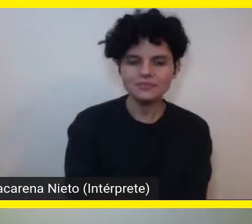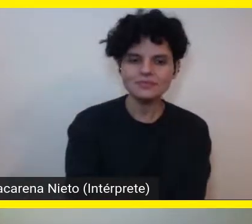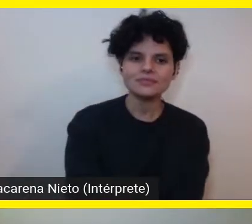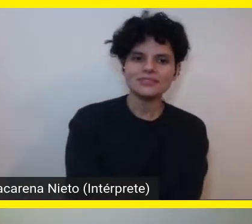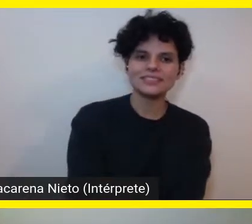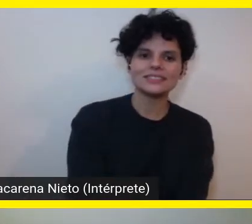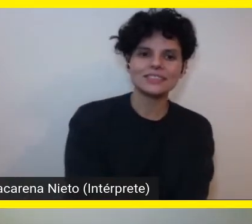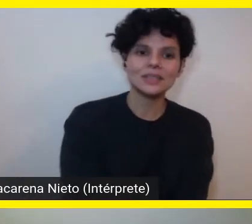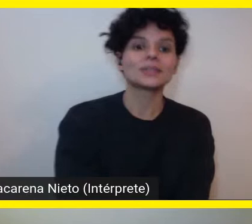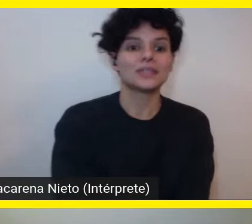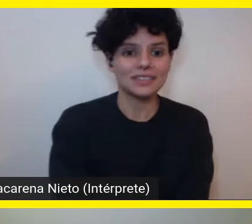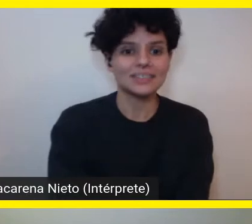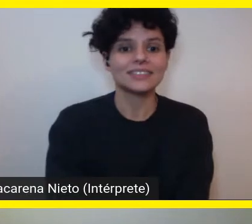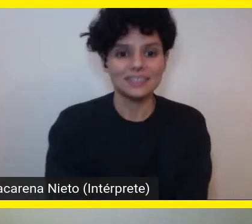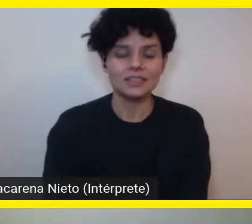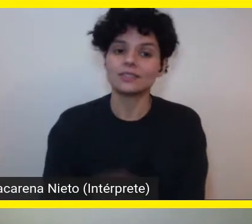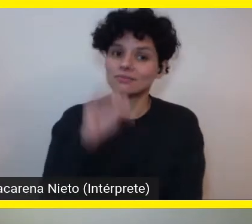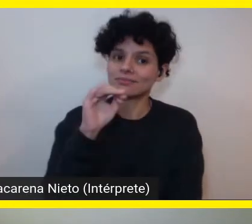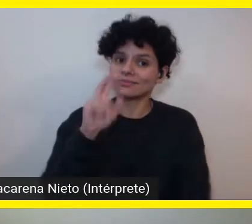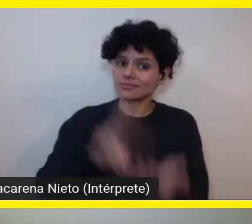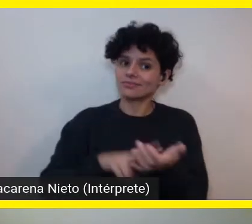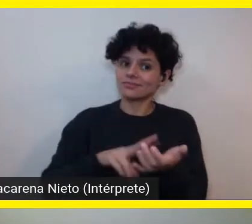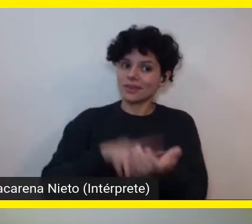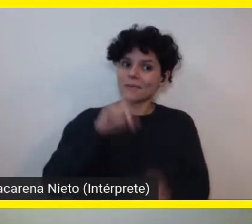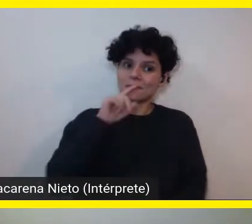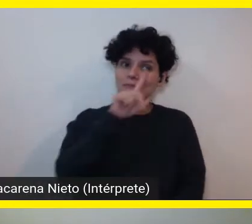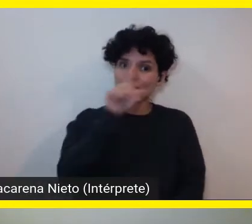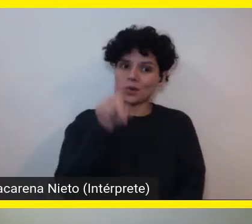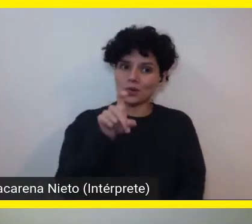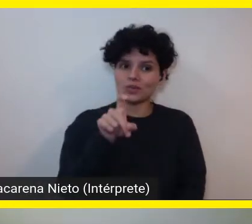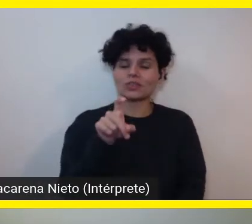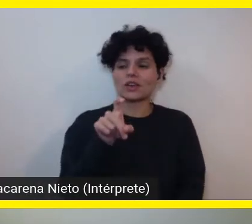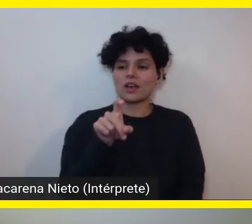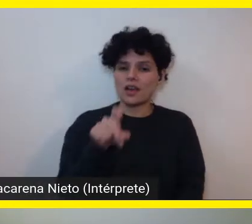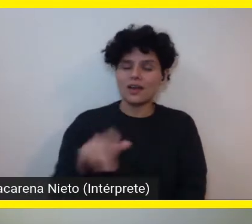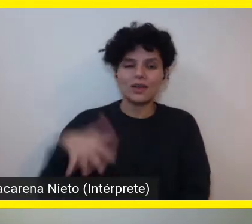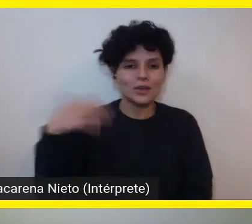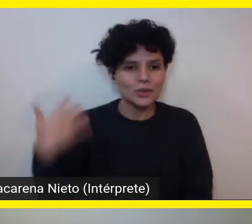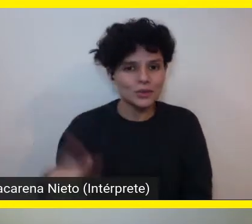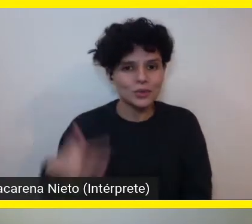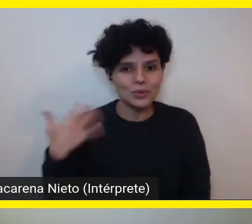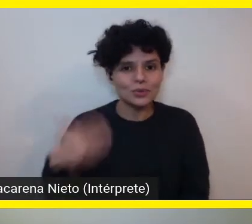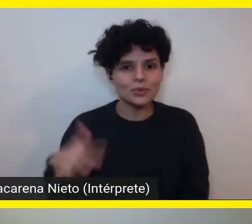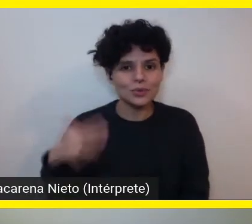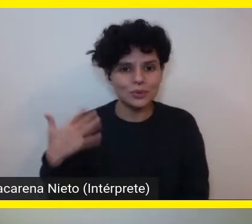A ver, hiciste una pregunta tremenda, ¿eh? Pero bueno,